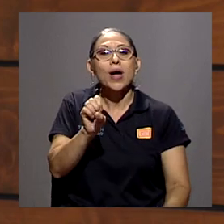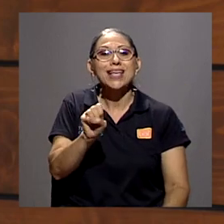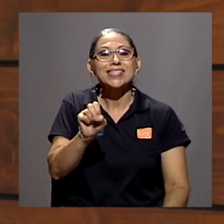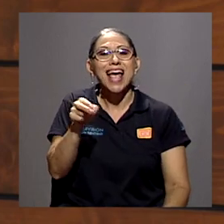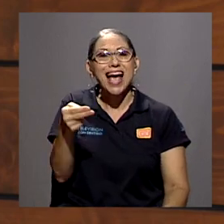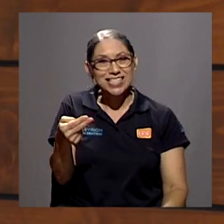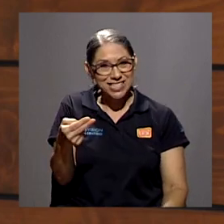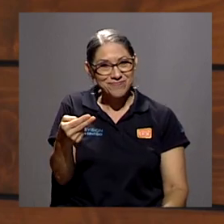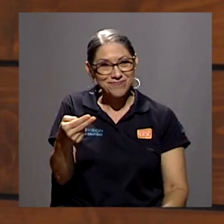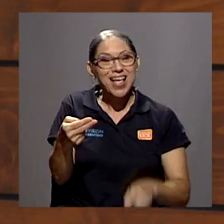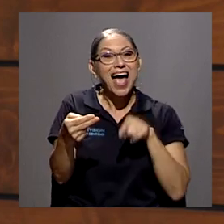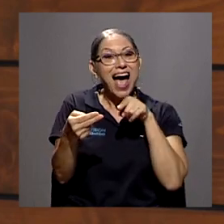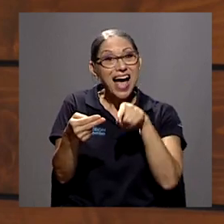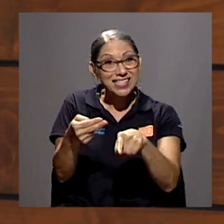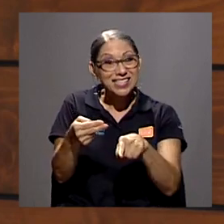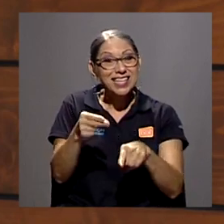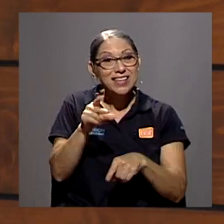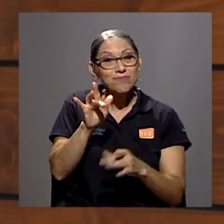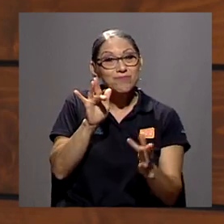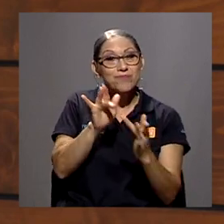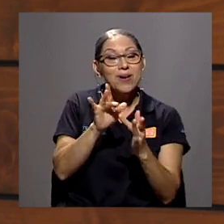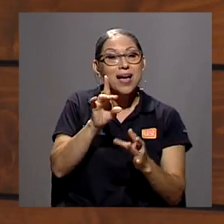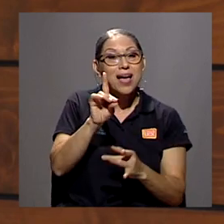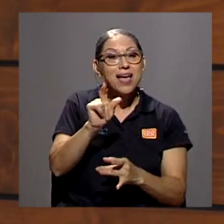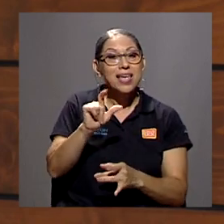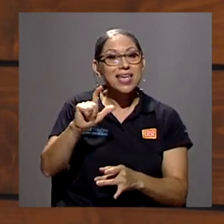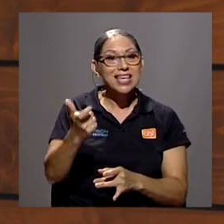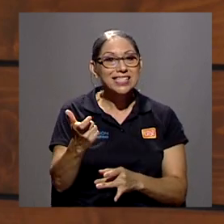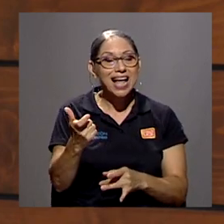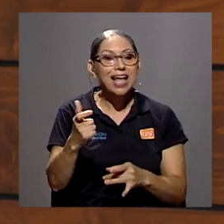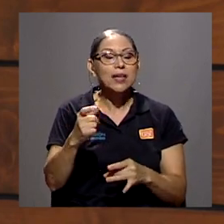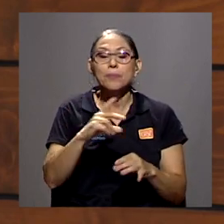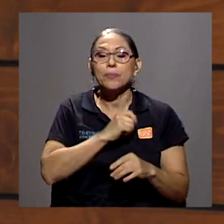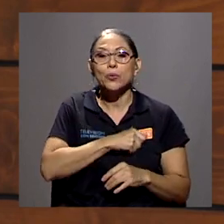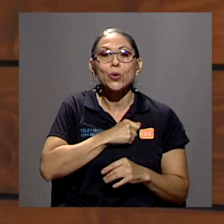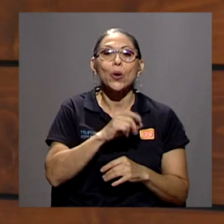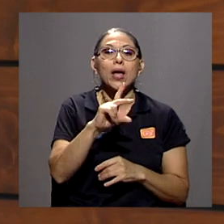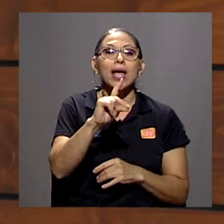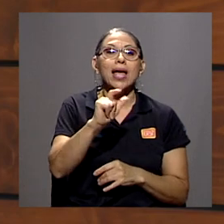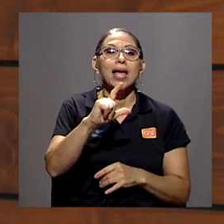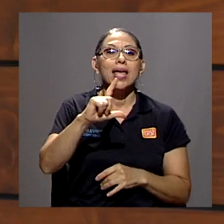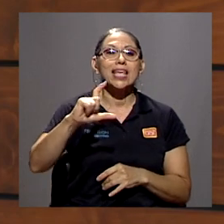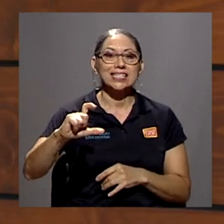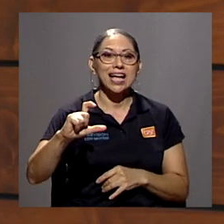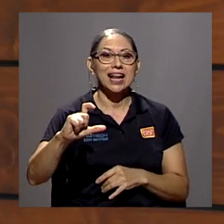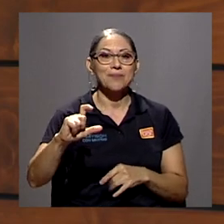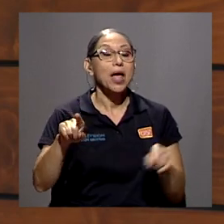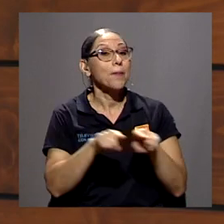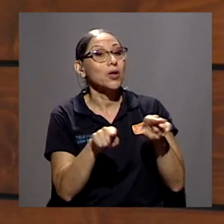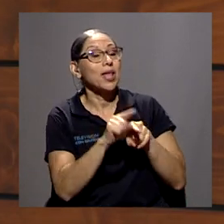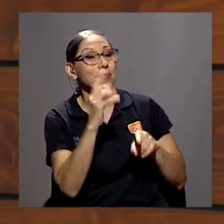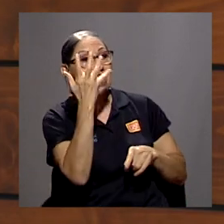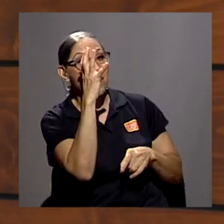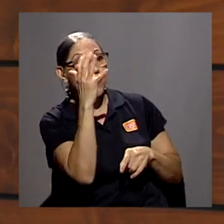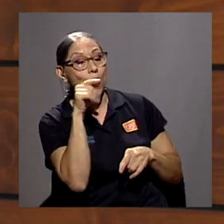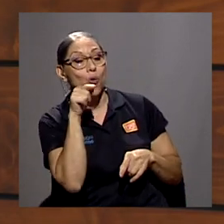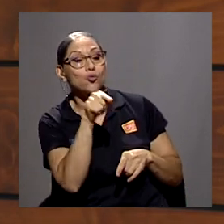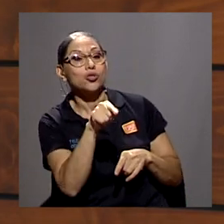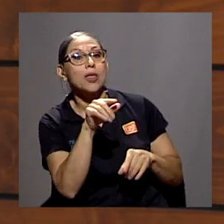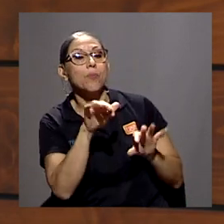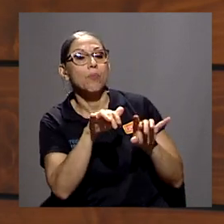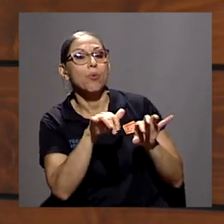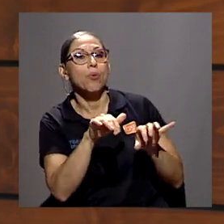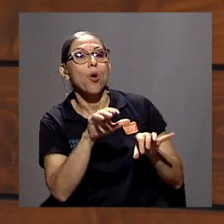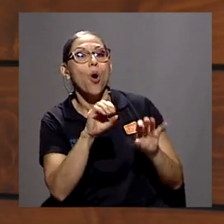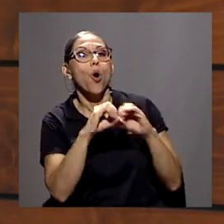usted en instagram pero si usted va también al facebook donde necesitamos que nos den más hermanitos felices ahí ponemos de orquestas sinfónicas de heredia y